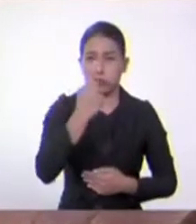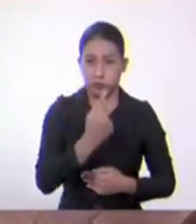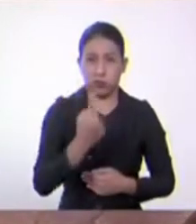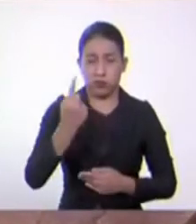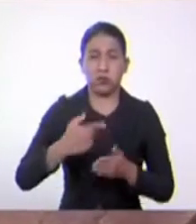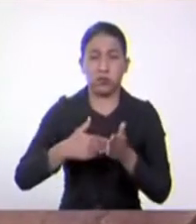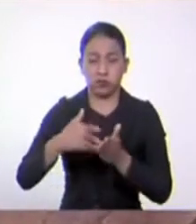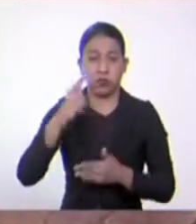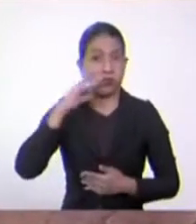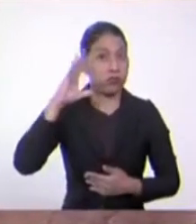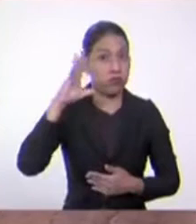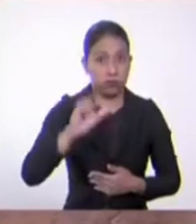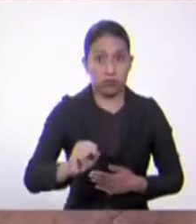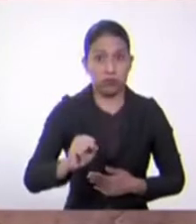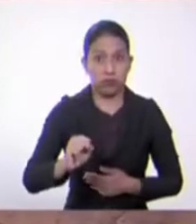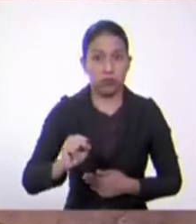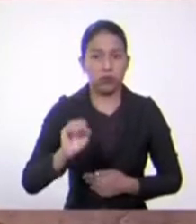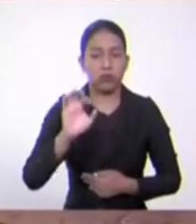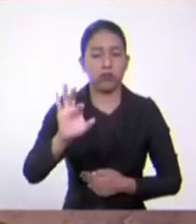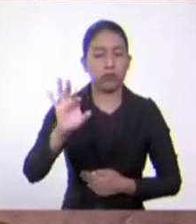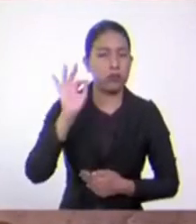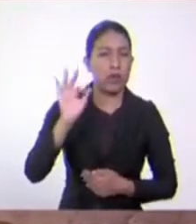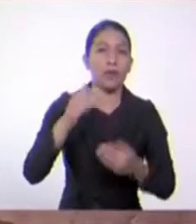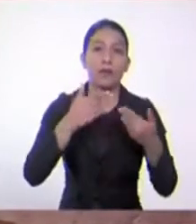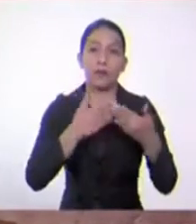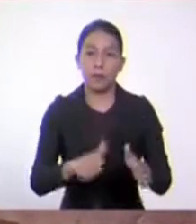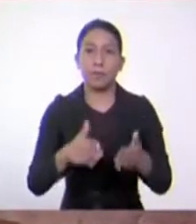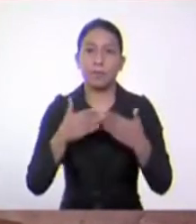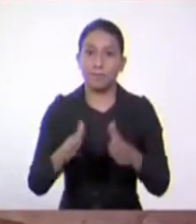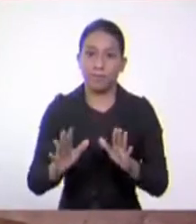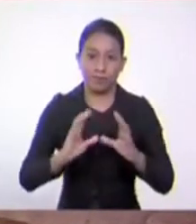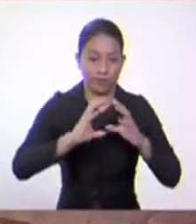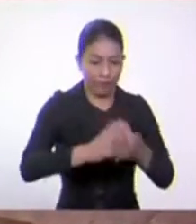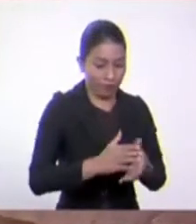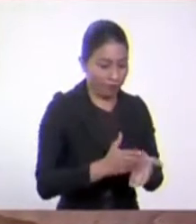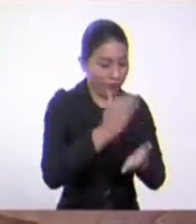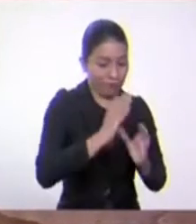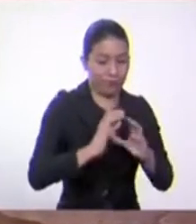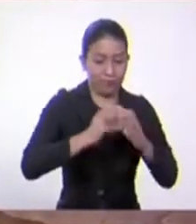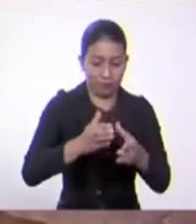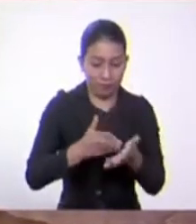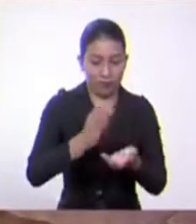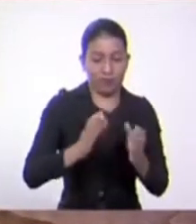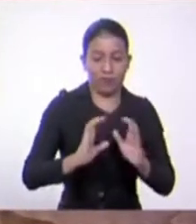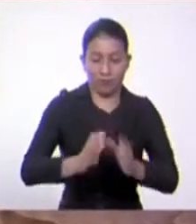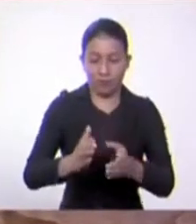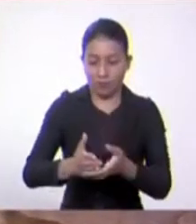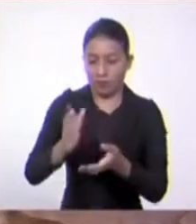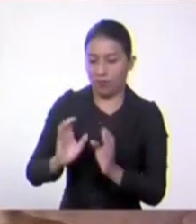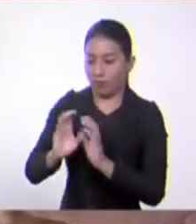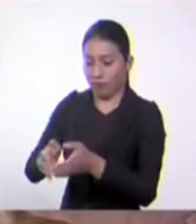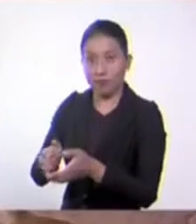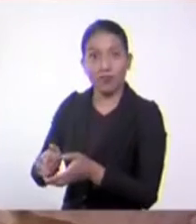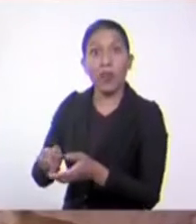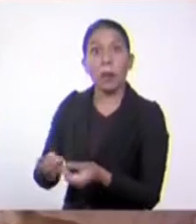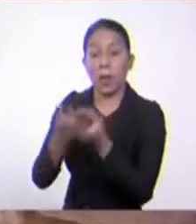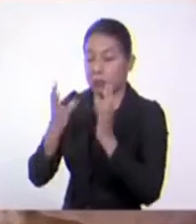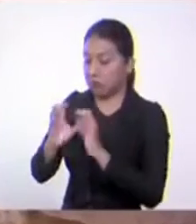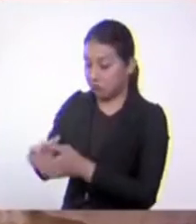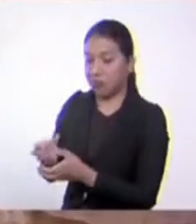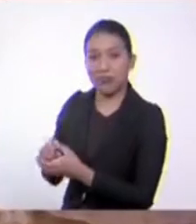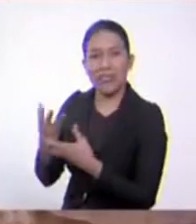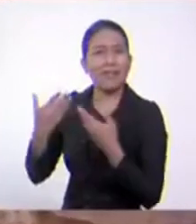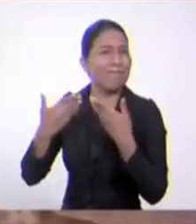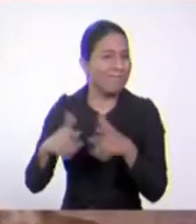se descubrieron e identificaron diversas especies del entorno. En esos tiempos, se concretó